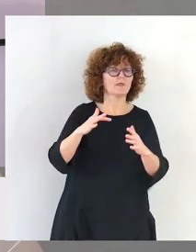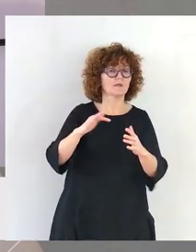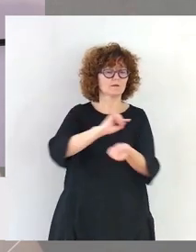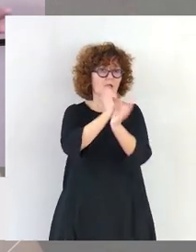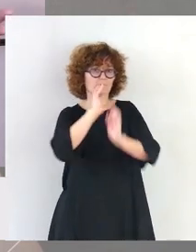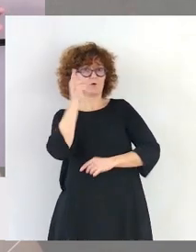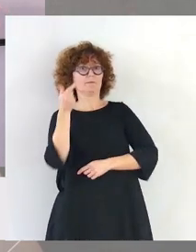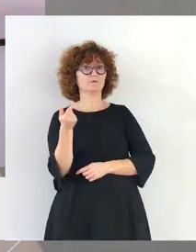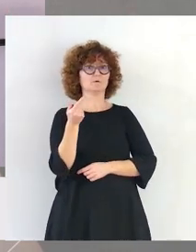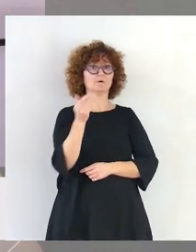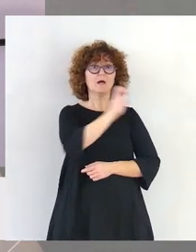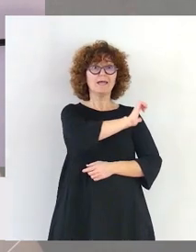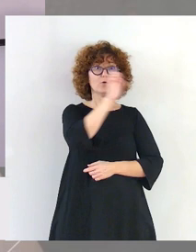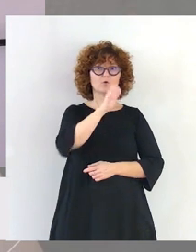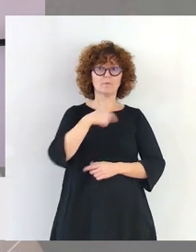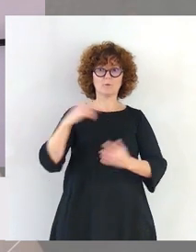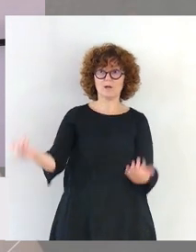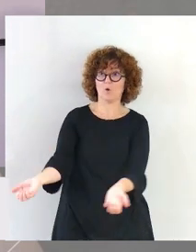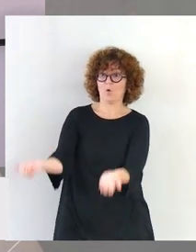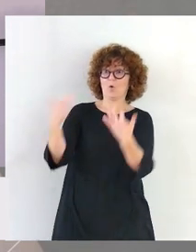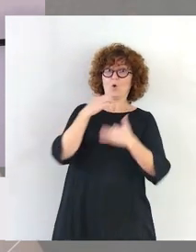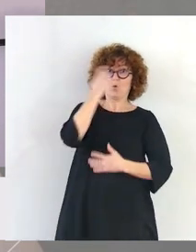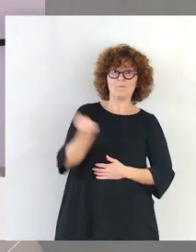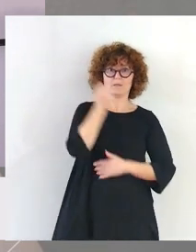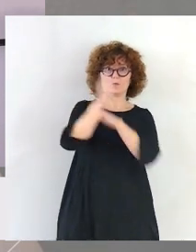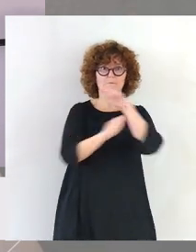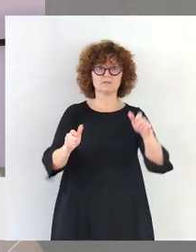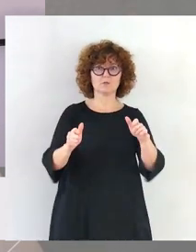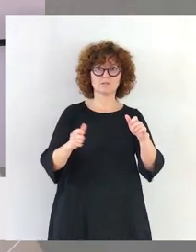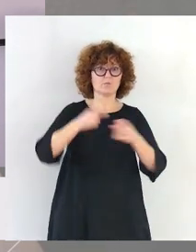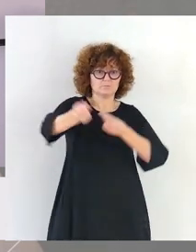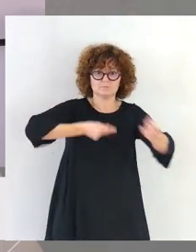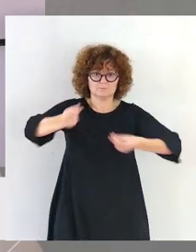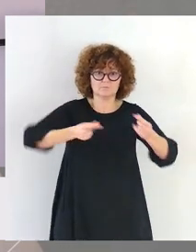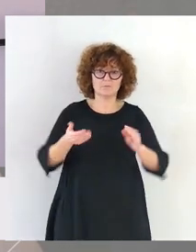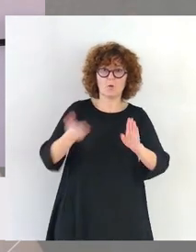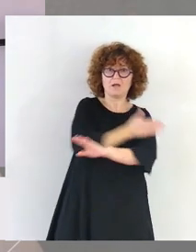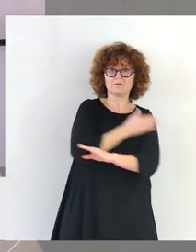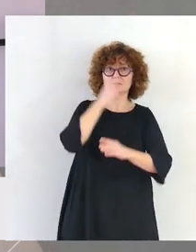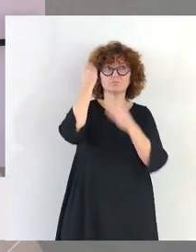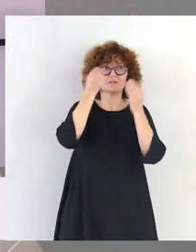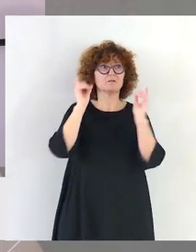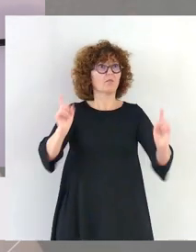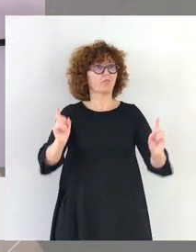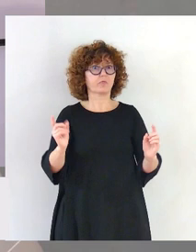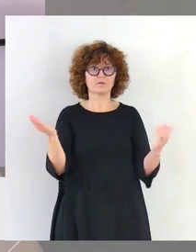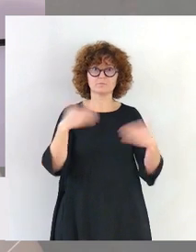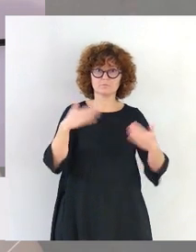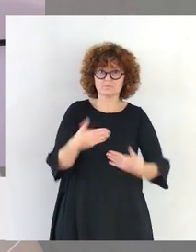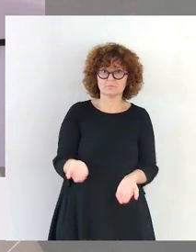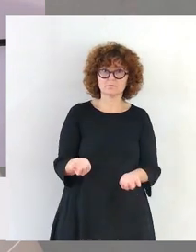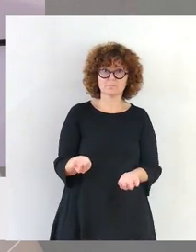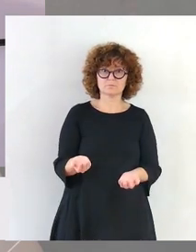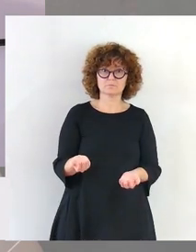Europa se vio con un millón de ciudadanos que huían de su país y nadie lo había pensado bueno no lo había pensado porque no